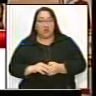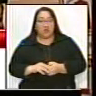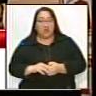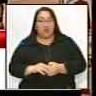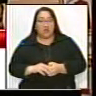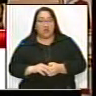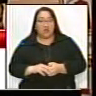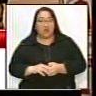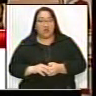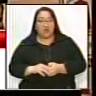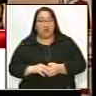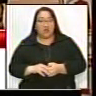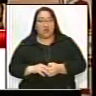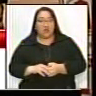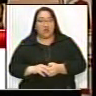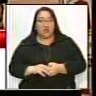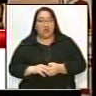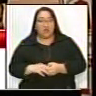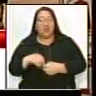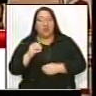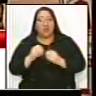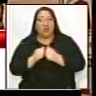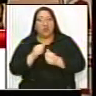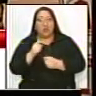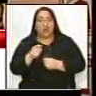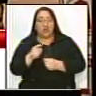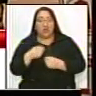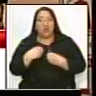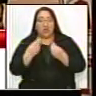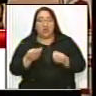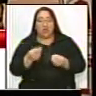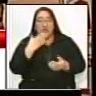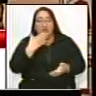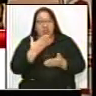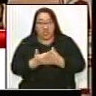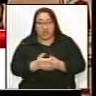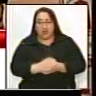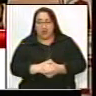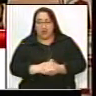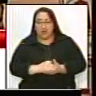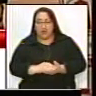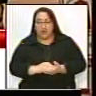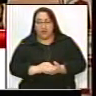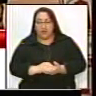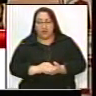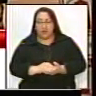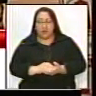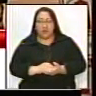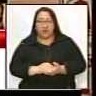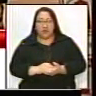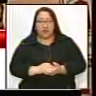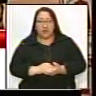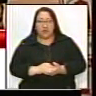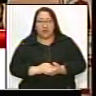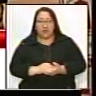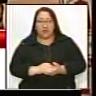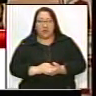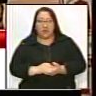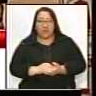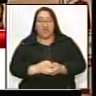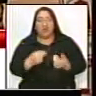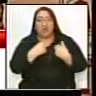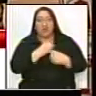mayoría, resueltos por usted, le doy las gracias, hablo en representación de